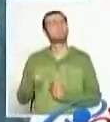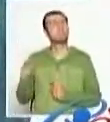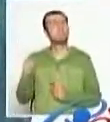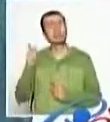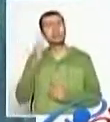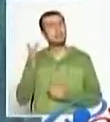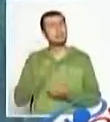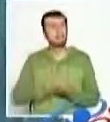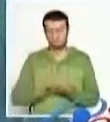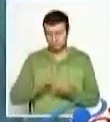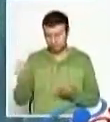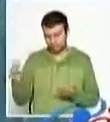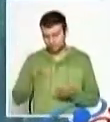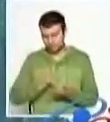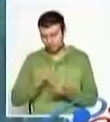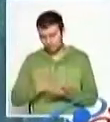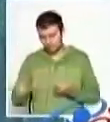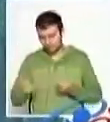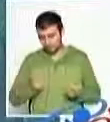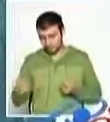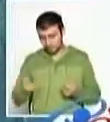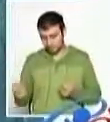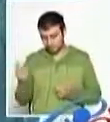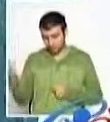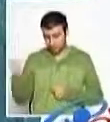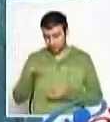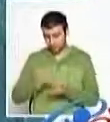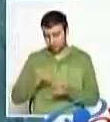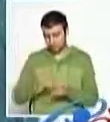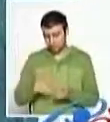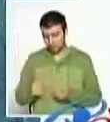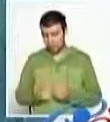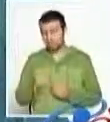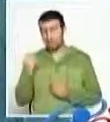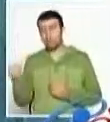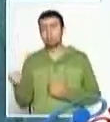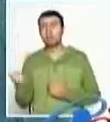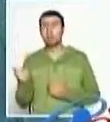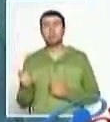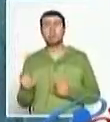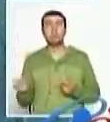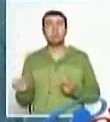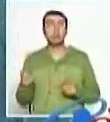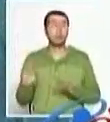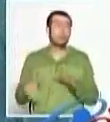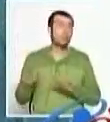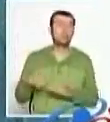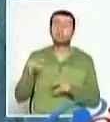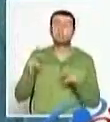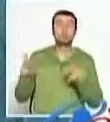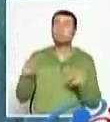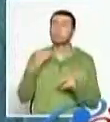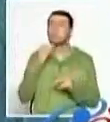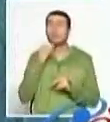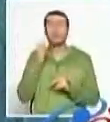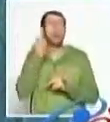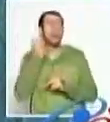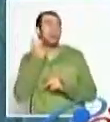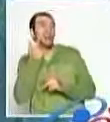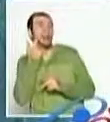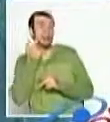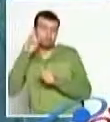terreno. Nosotros en odontología pretendemos colocar implantes, coronas, núcleos, sin limpiar los pacientes. No es que